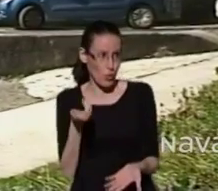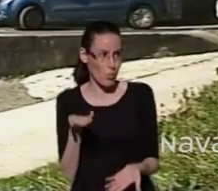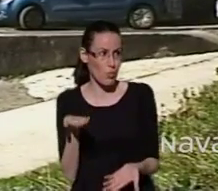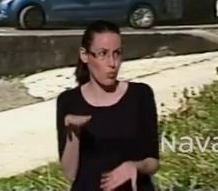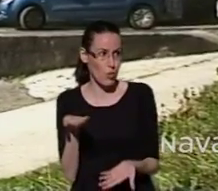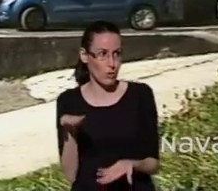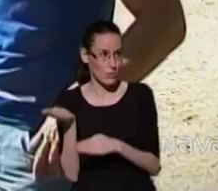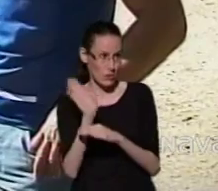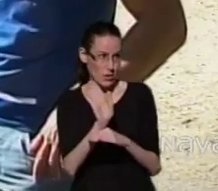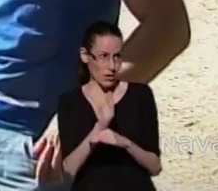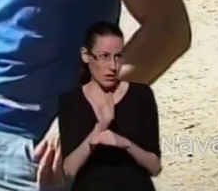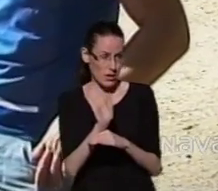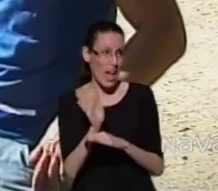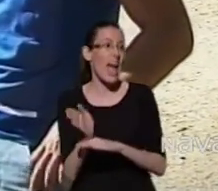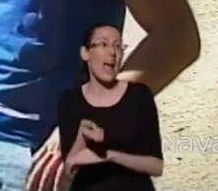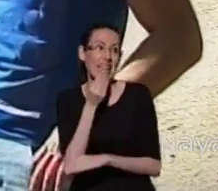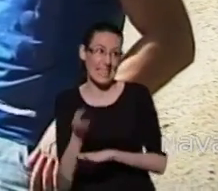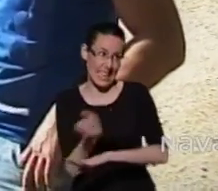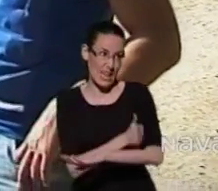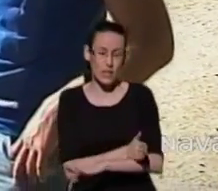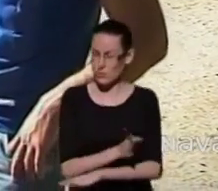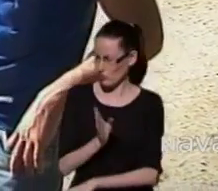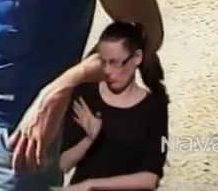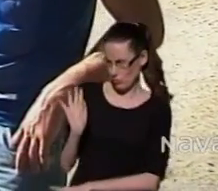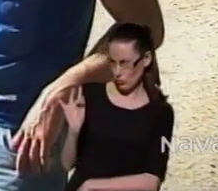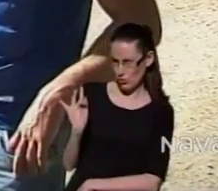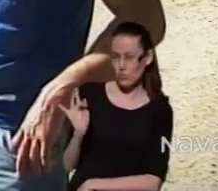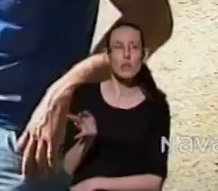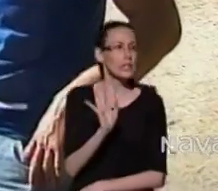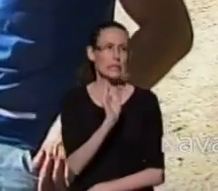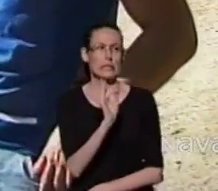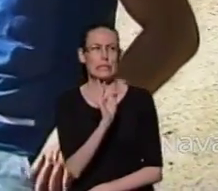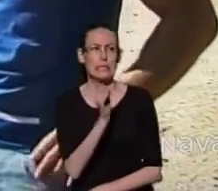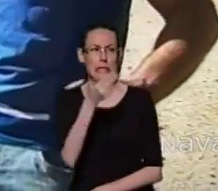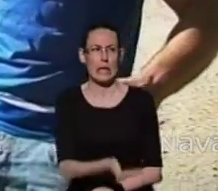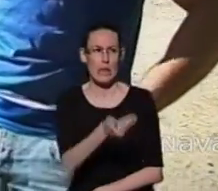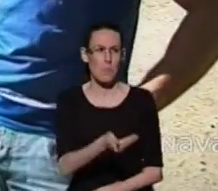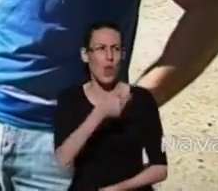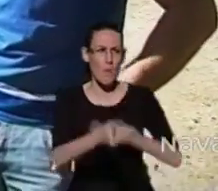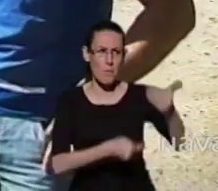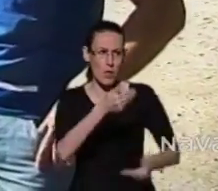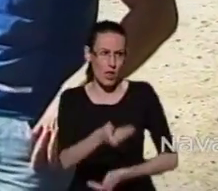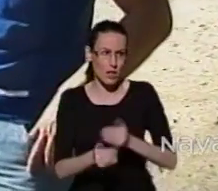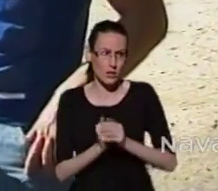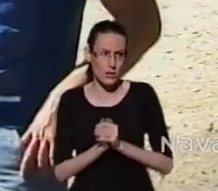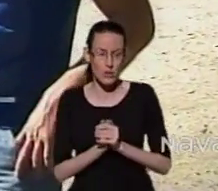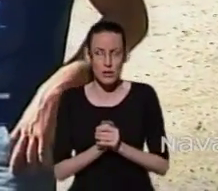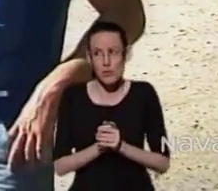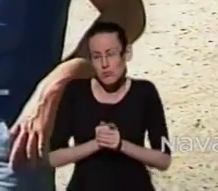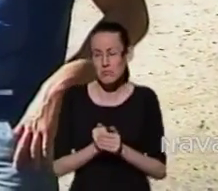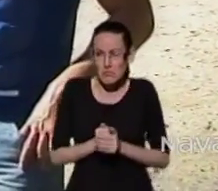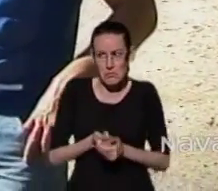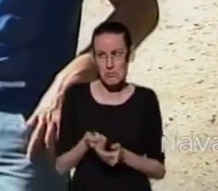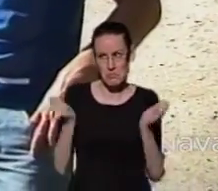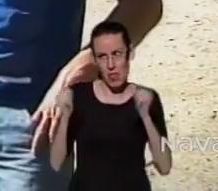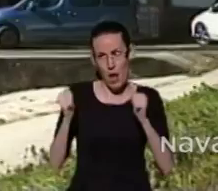Sí. Antes de catar. ¿Tú crees? No sé, digo así, sin más venir a catar así. O bueno, es por ti, pero no sé. Vale, pues vamos a conocer